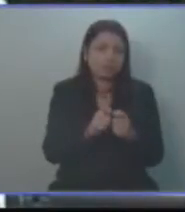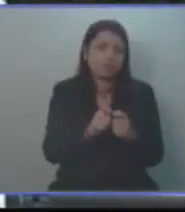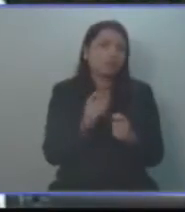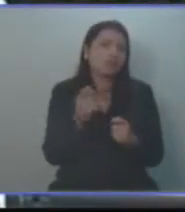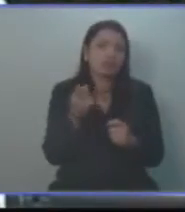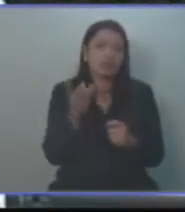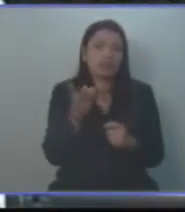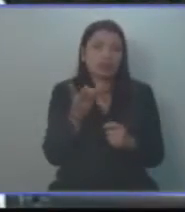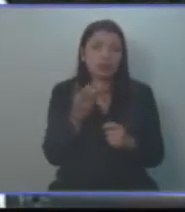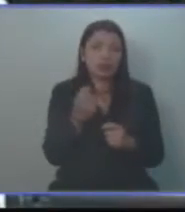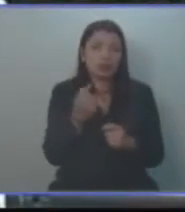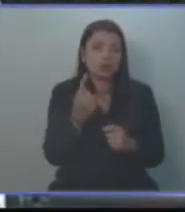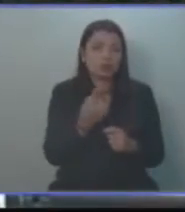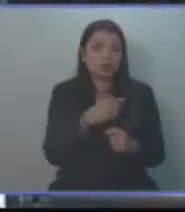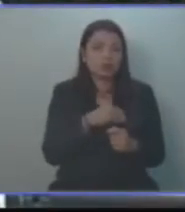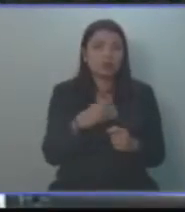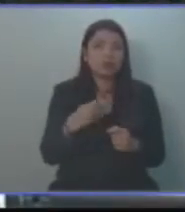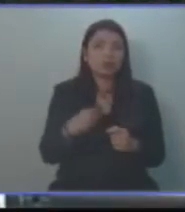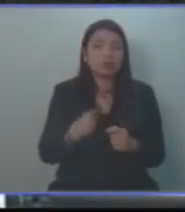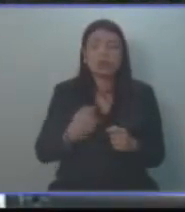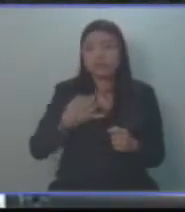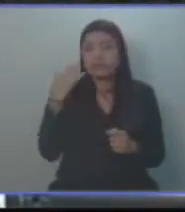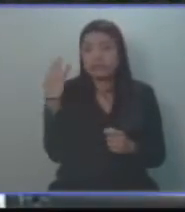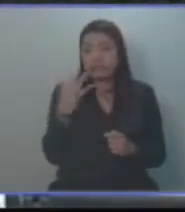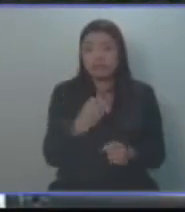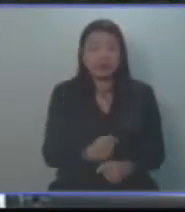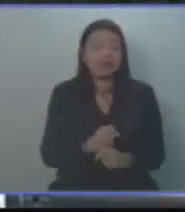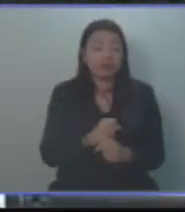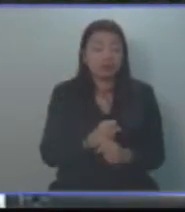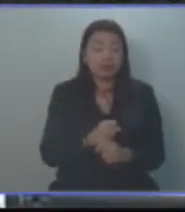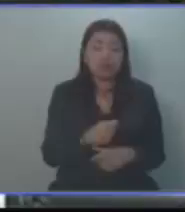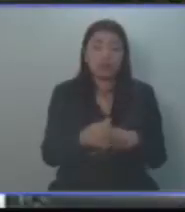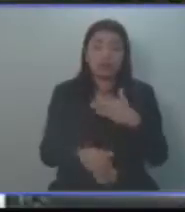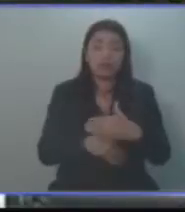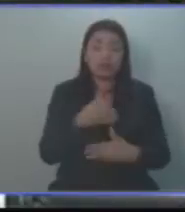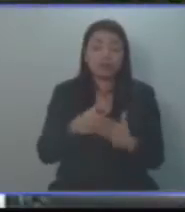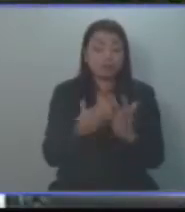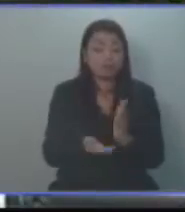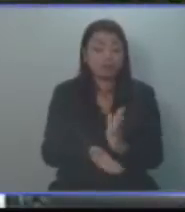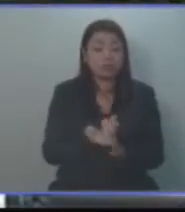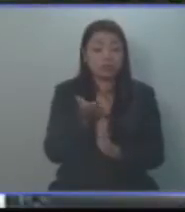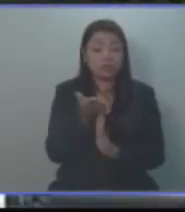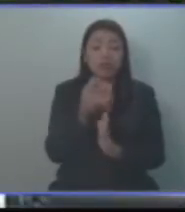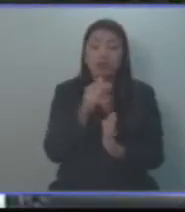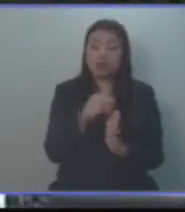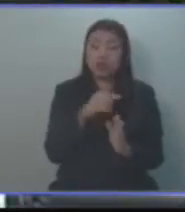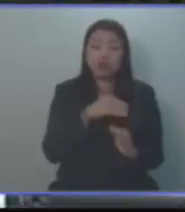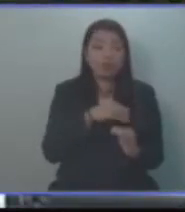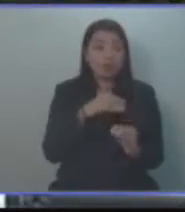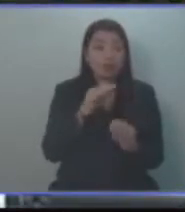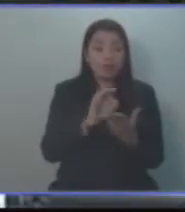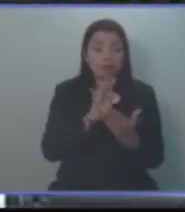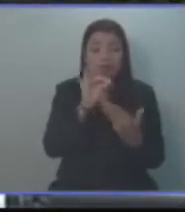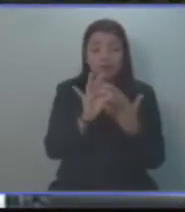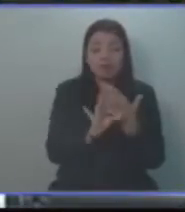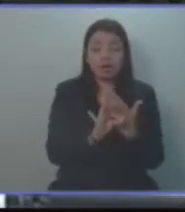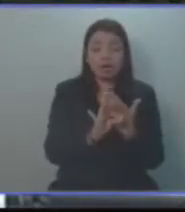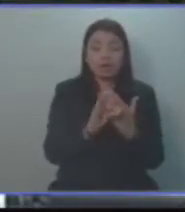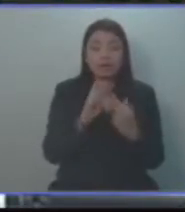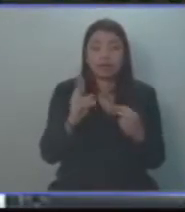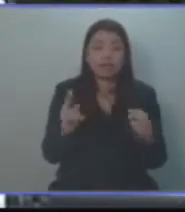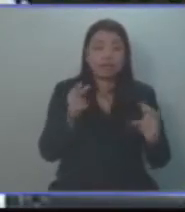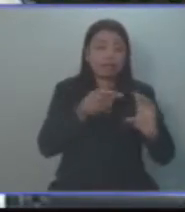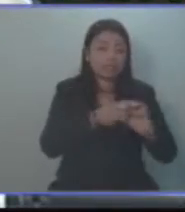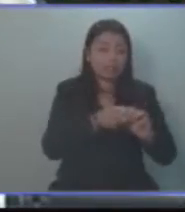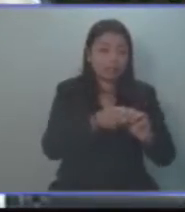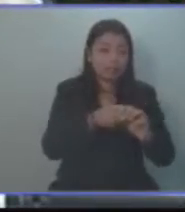cantidad de médicos docentes que debe garantizar para el correcto desarrollo del programa de residentado. Publicación de